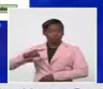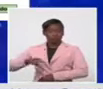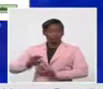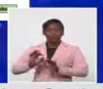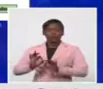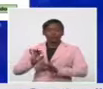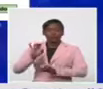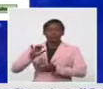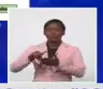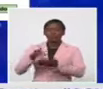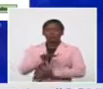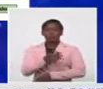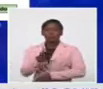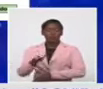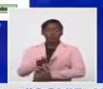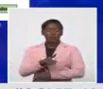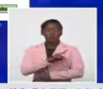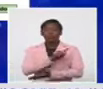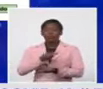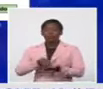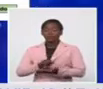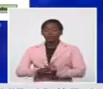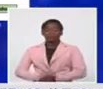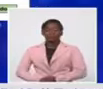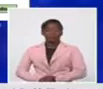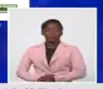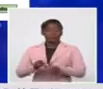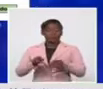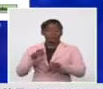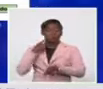100.000 habitantes. El país, reitero,